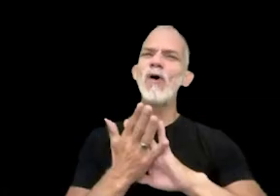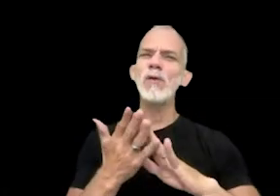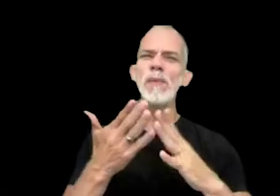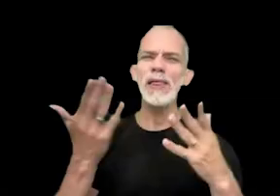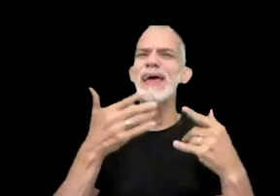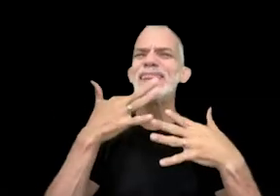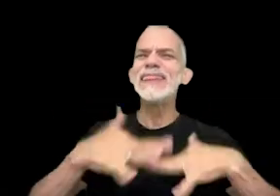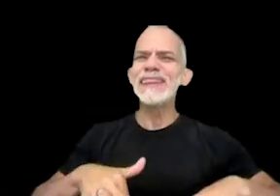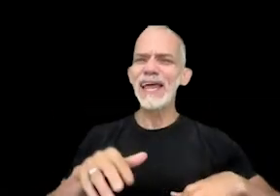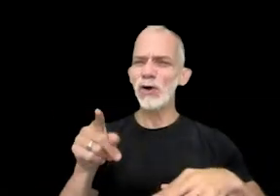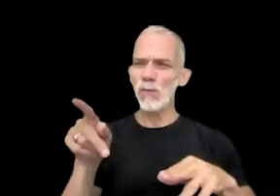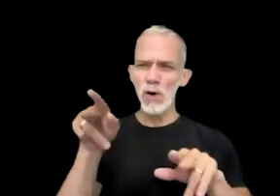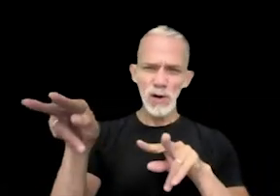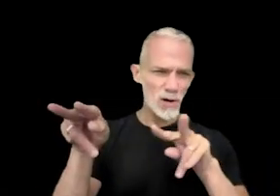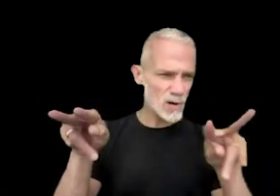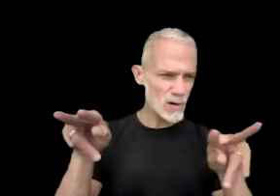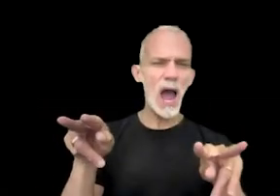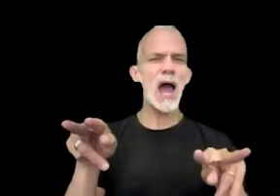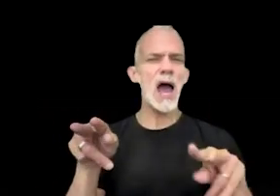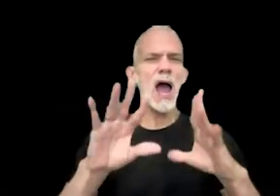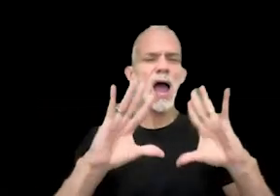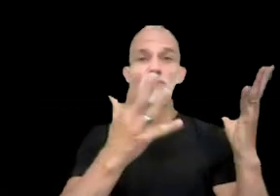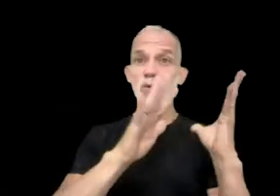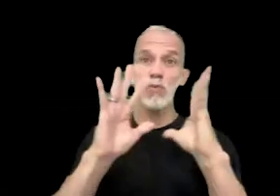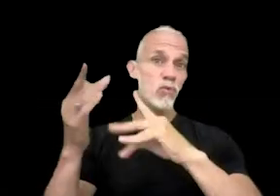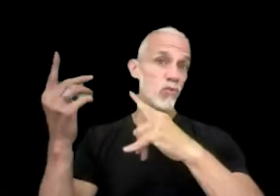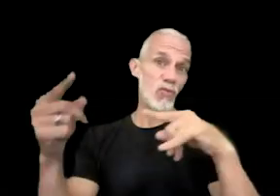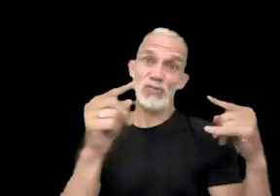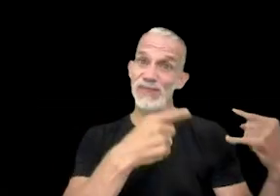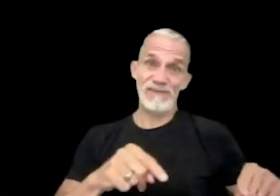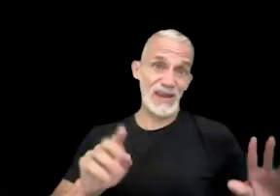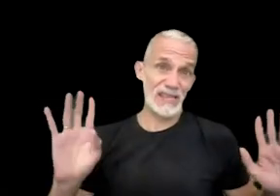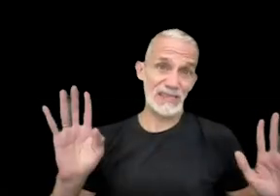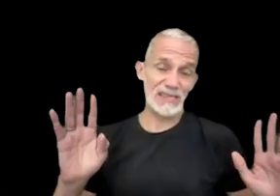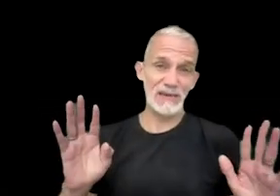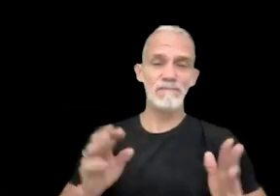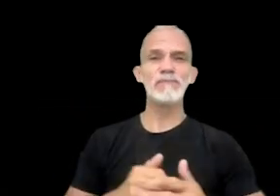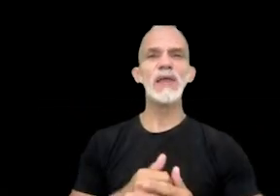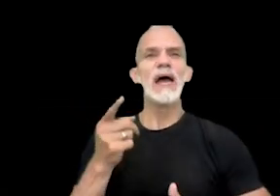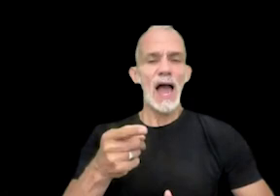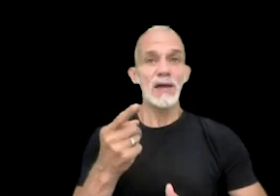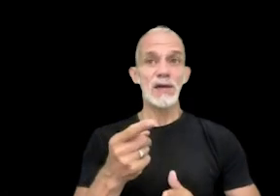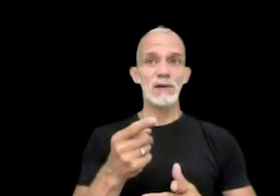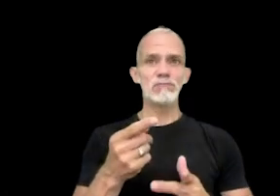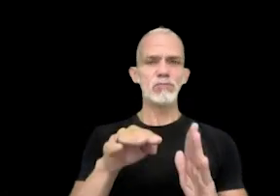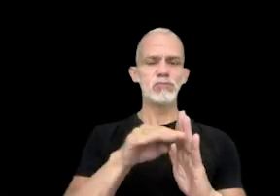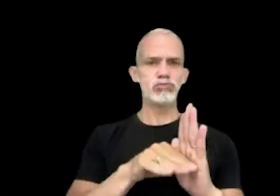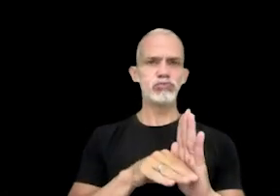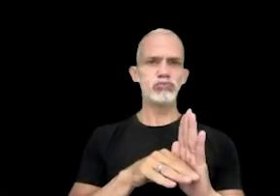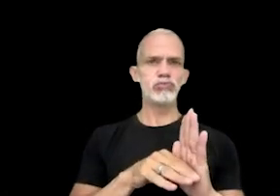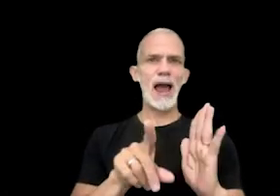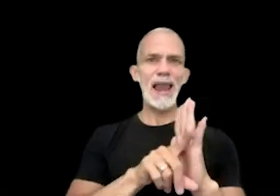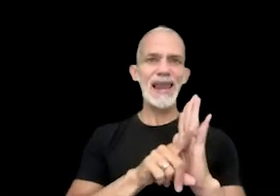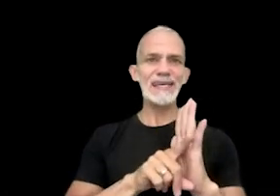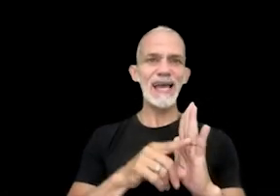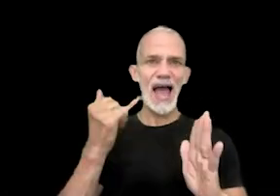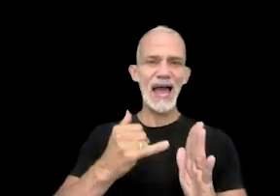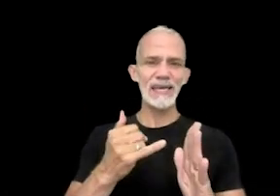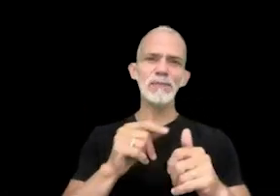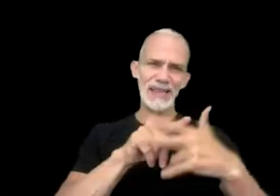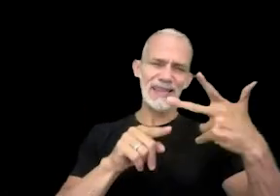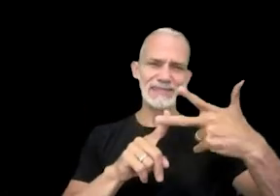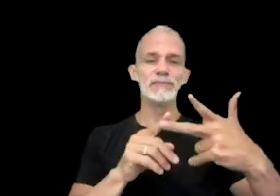esto. Y tenemos que entender que hay dos mundos entonces ahora. Las jurisdicciones contra las cuales tengo tratado, 13,